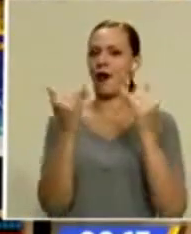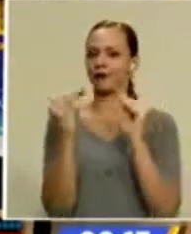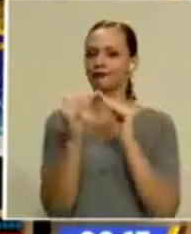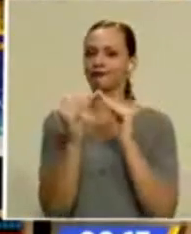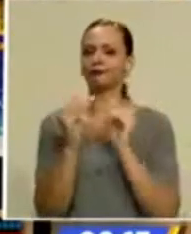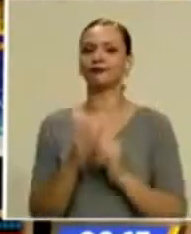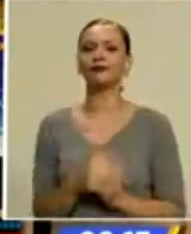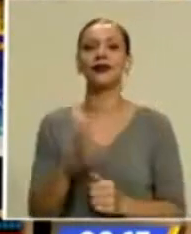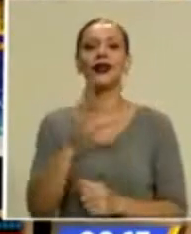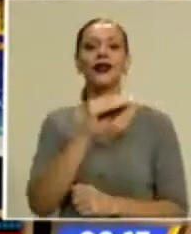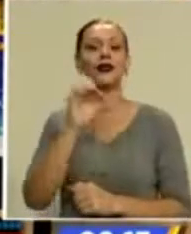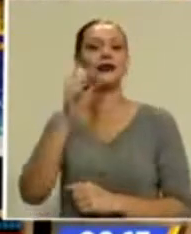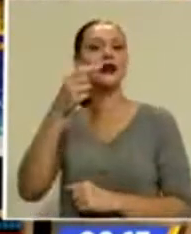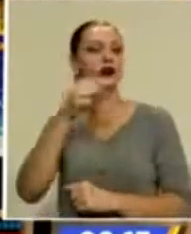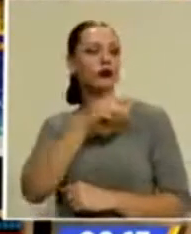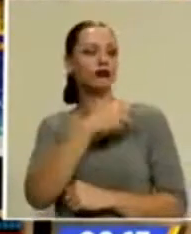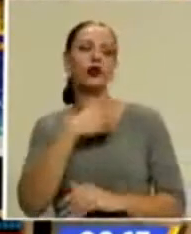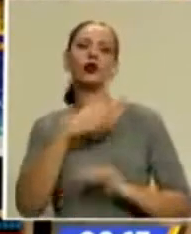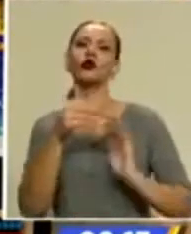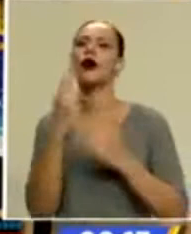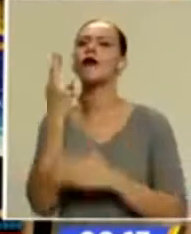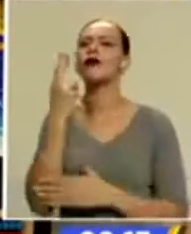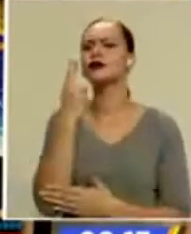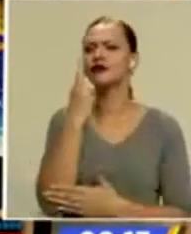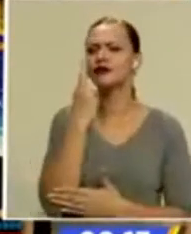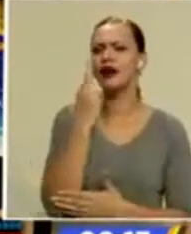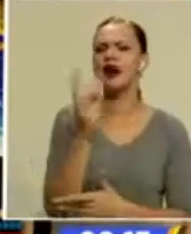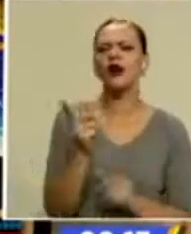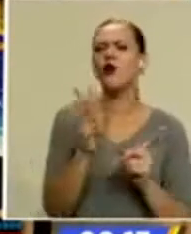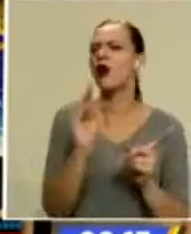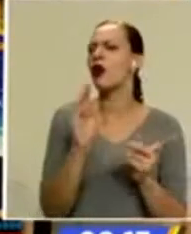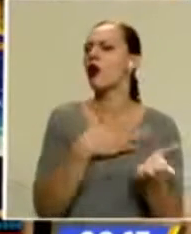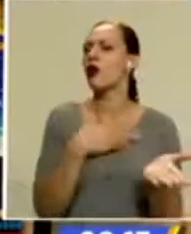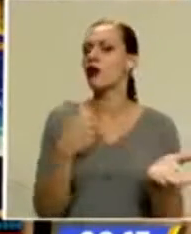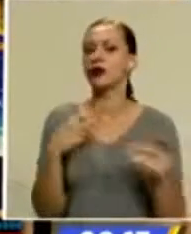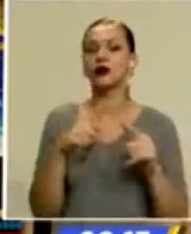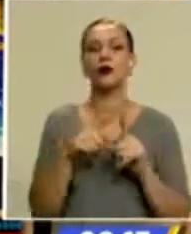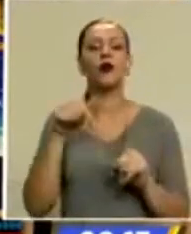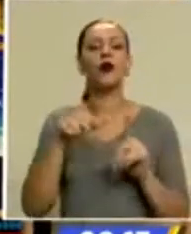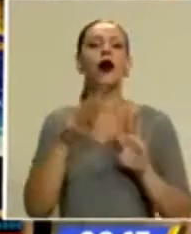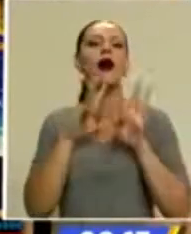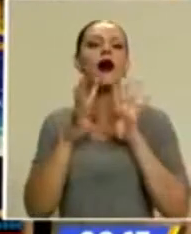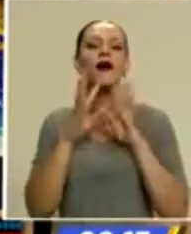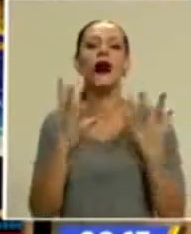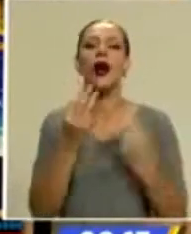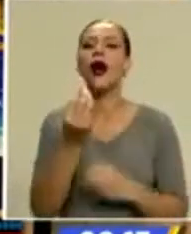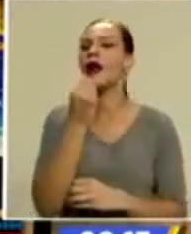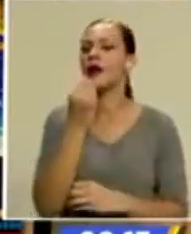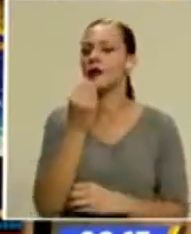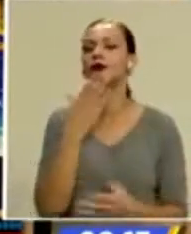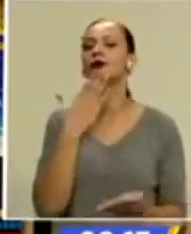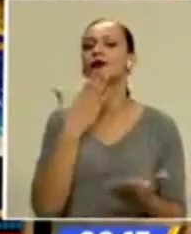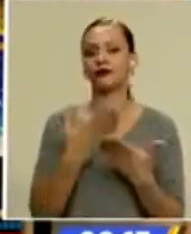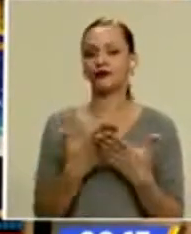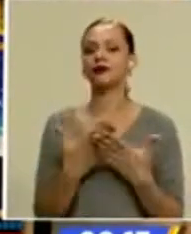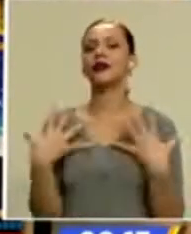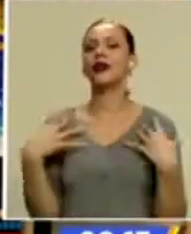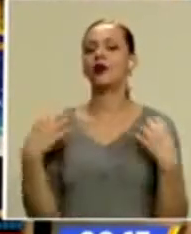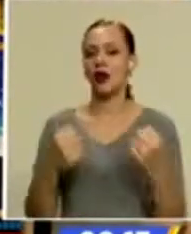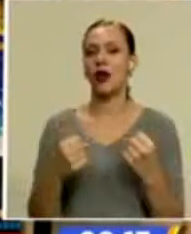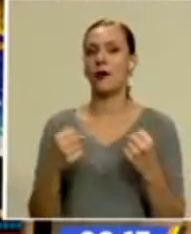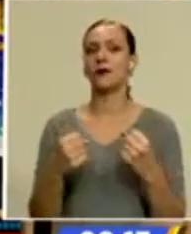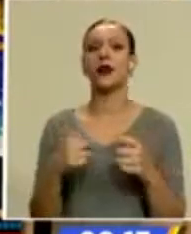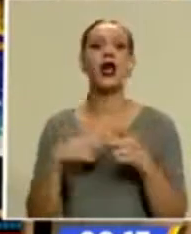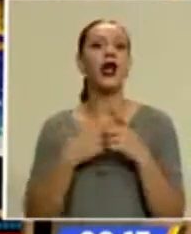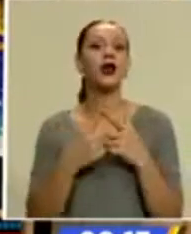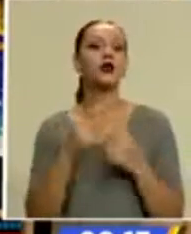casa. Y Sergio tiene toda la razón. Yo no sé qué es lo que no le gusta, pero hoy vamos a hablar de alimentos saludables.